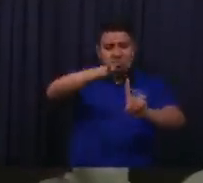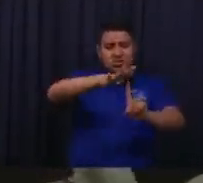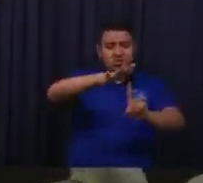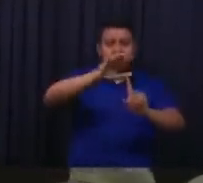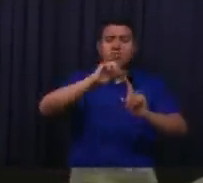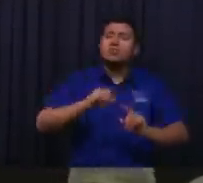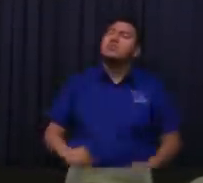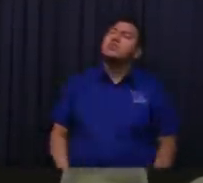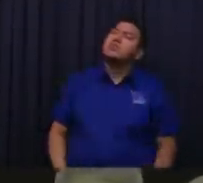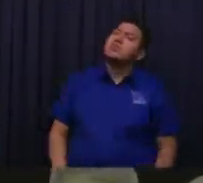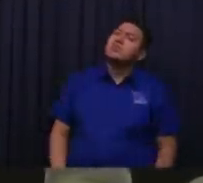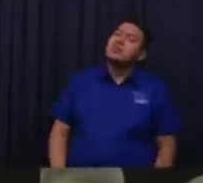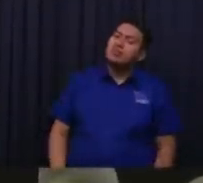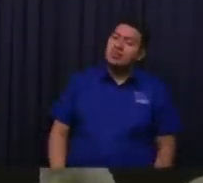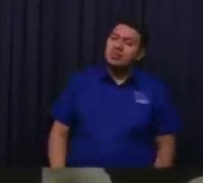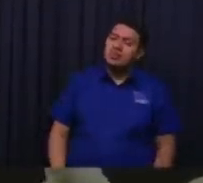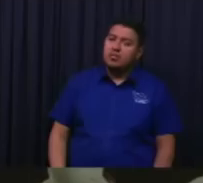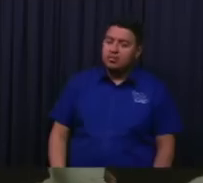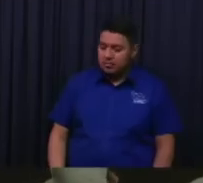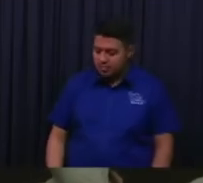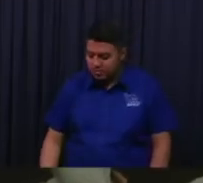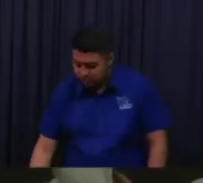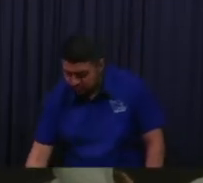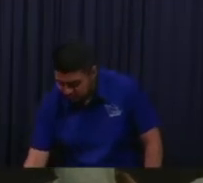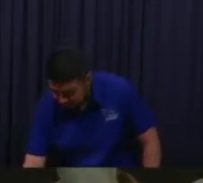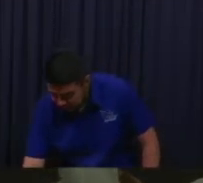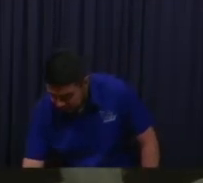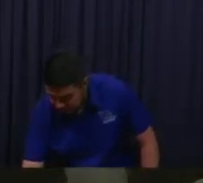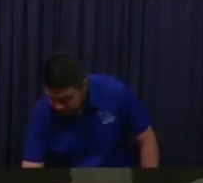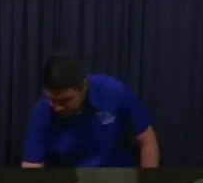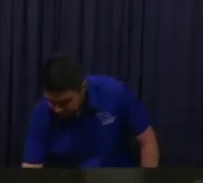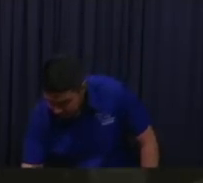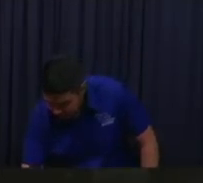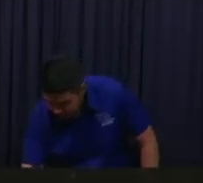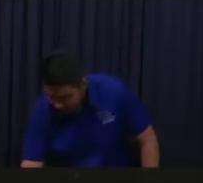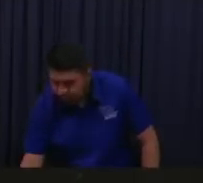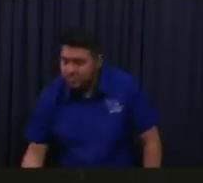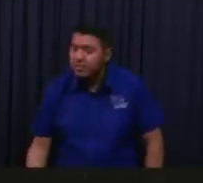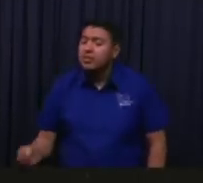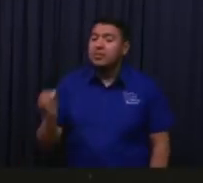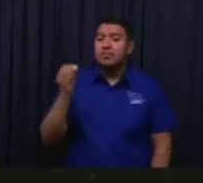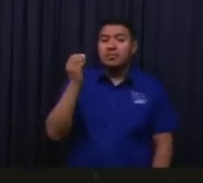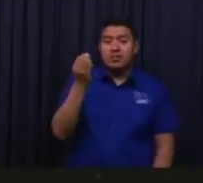ellos. Comamos todos del pan en este momento, hermanos amados.